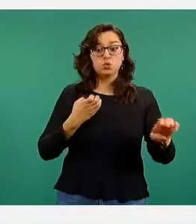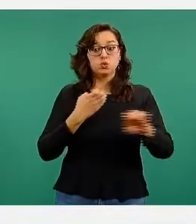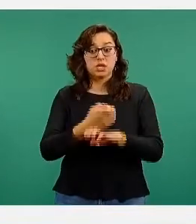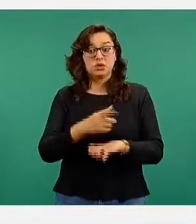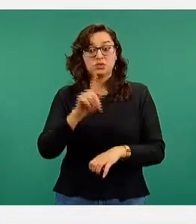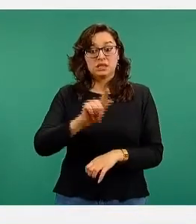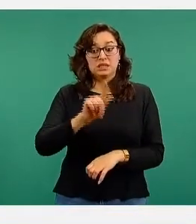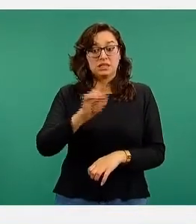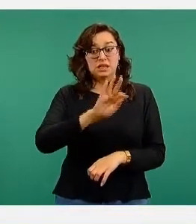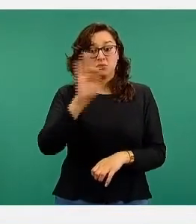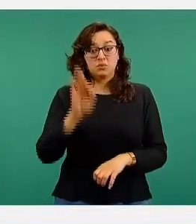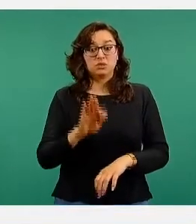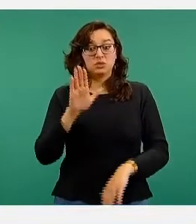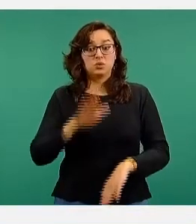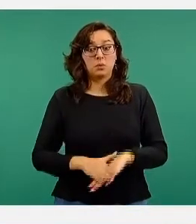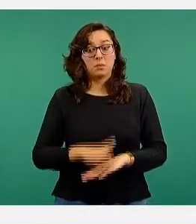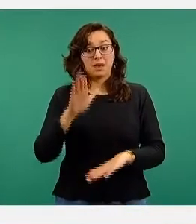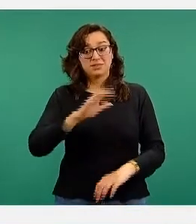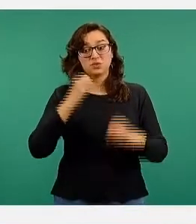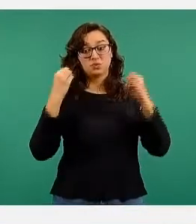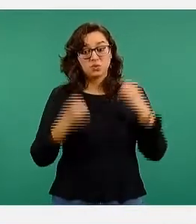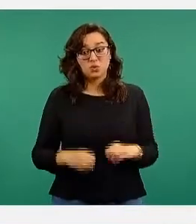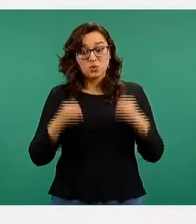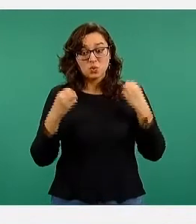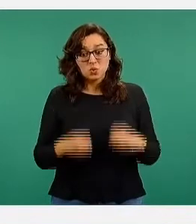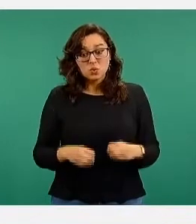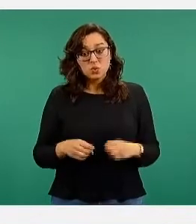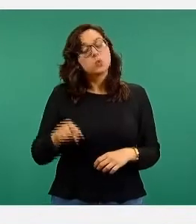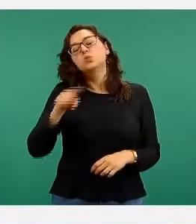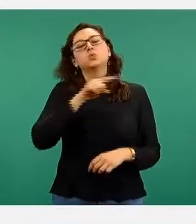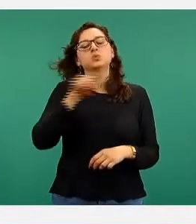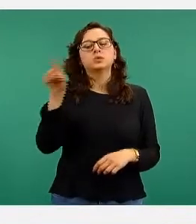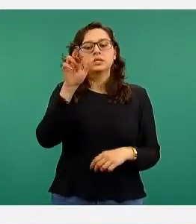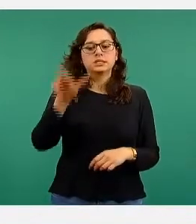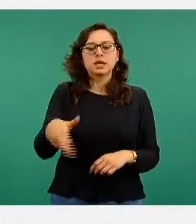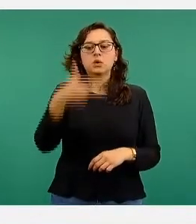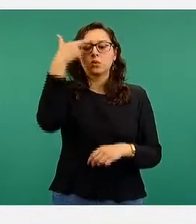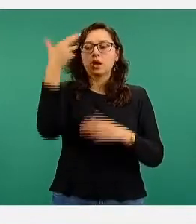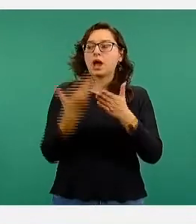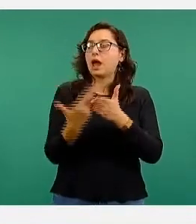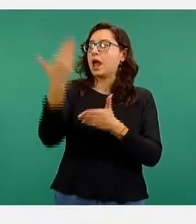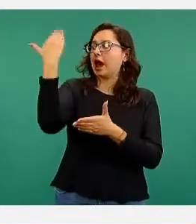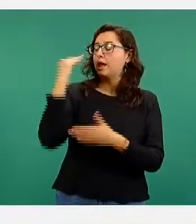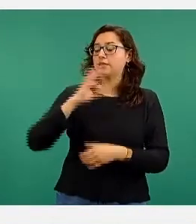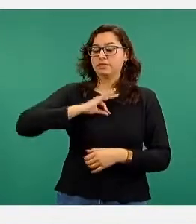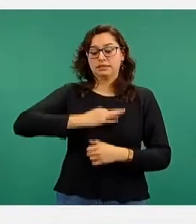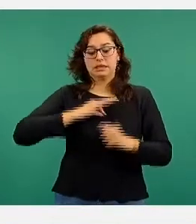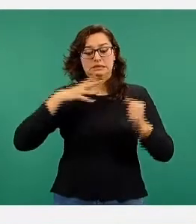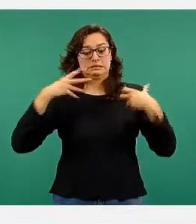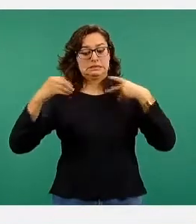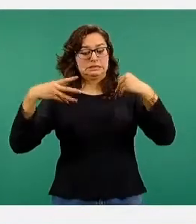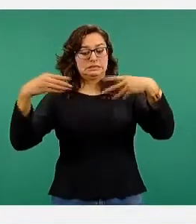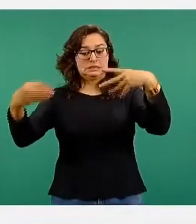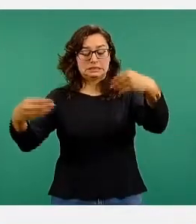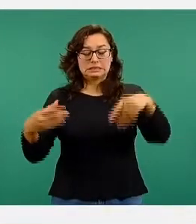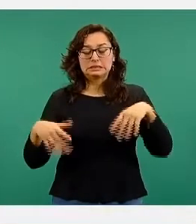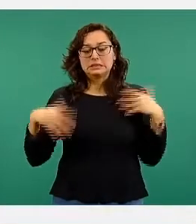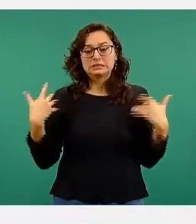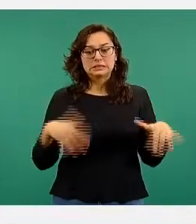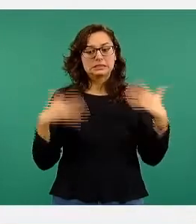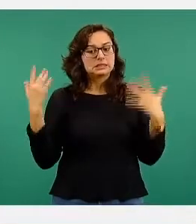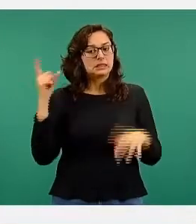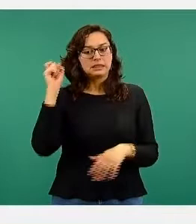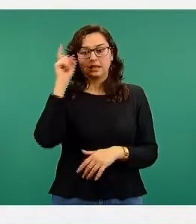70% de ocupación. Recordarán que desde el principio de la pandemia mencionamos que este era un nivel crítico, que es un